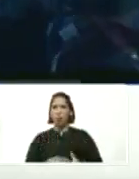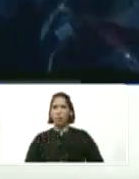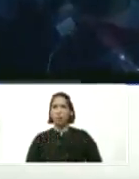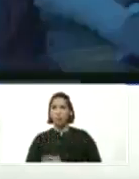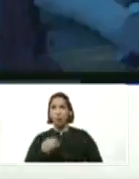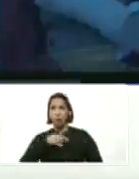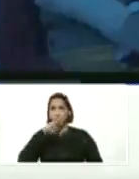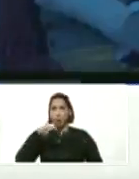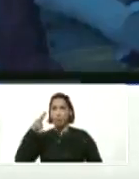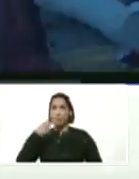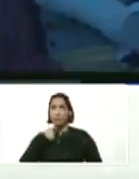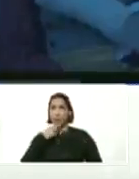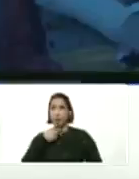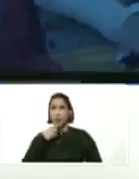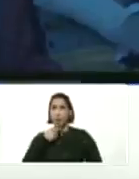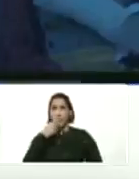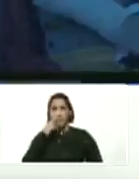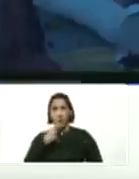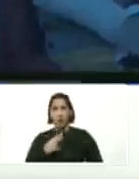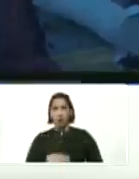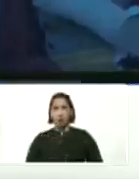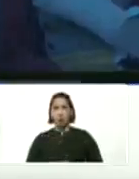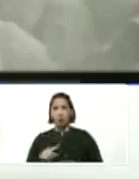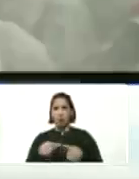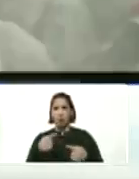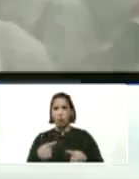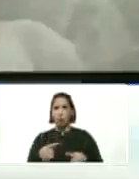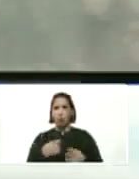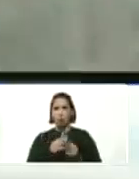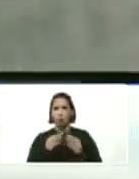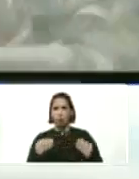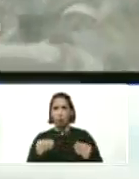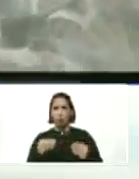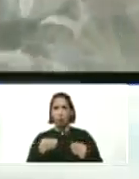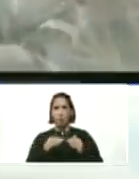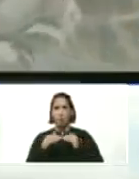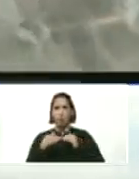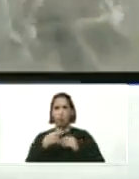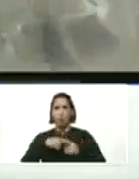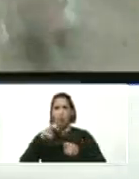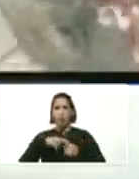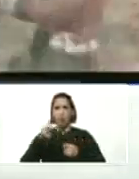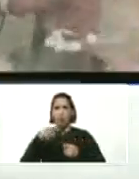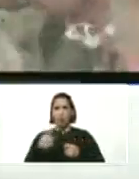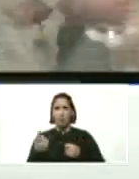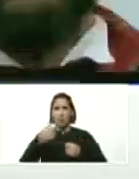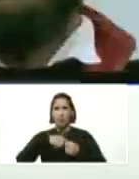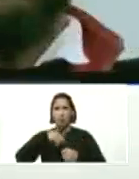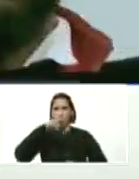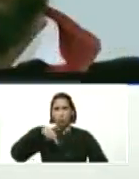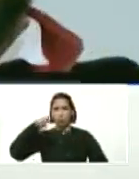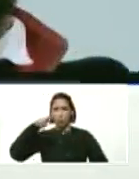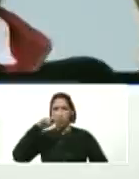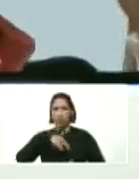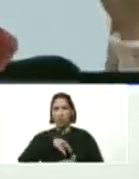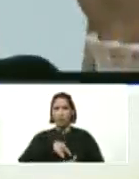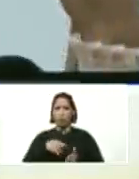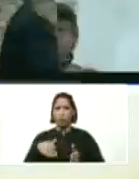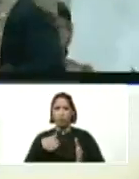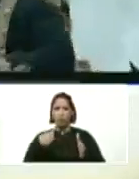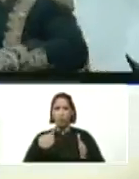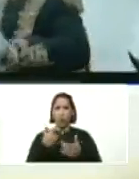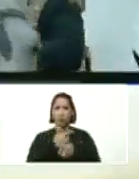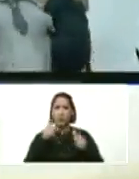Netflix, la pueden ver. Y muy pronto estará en todas las plataformas digitales, incluyendo Netflix, Carabobo Caminos de